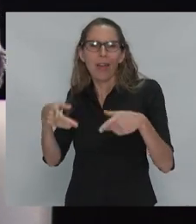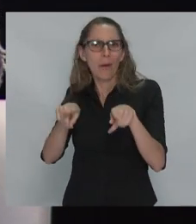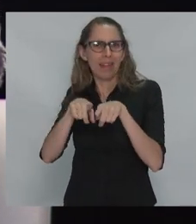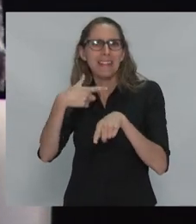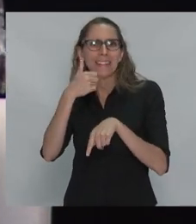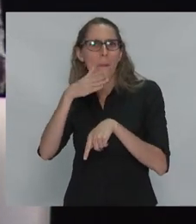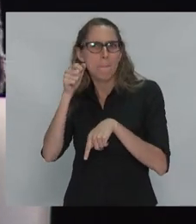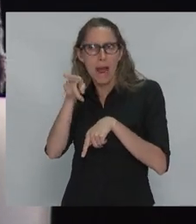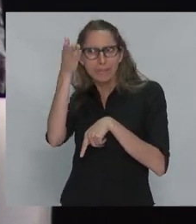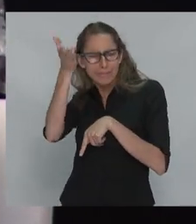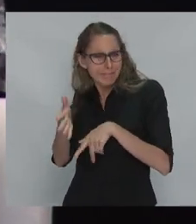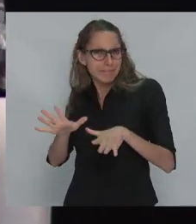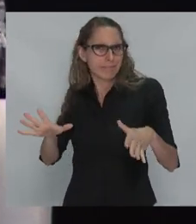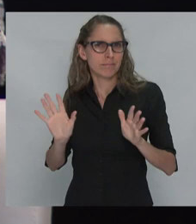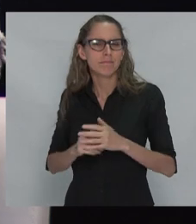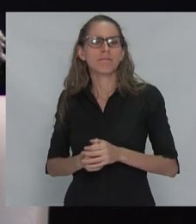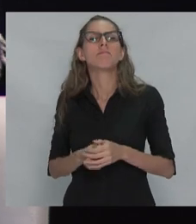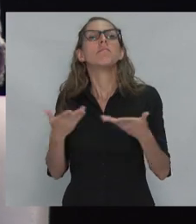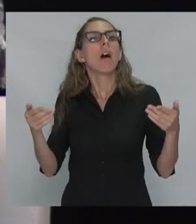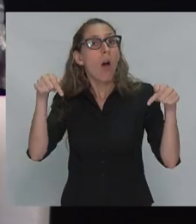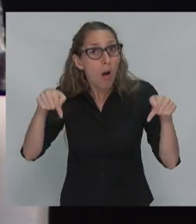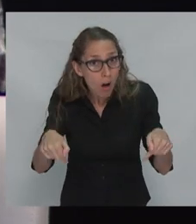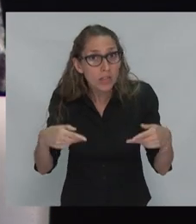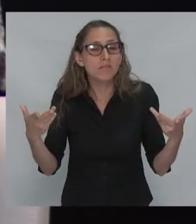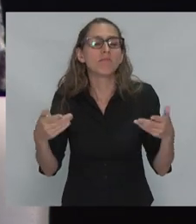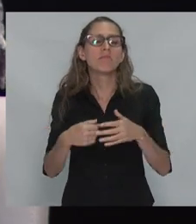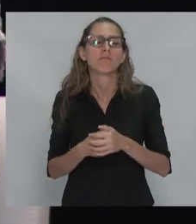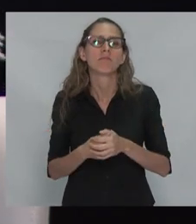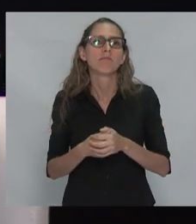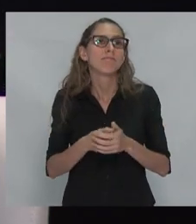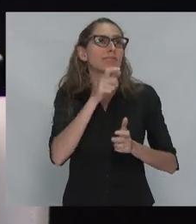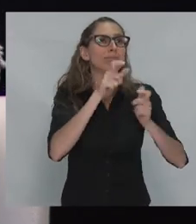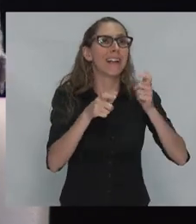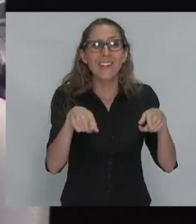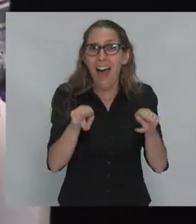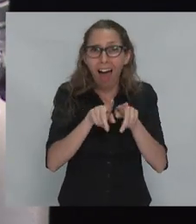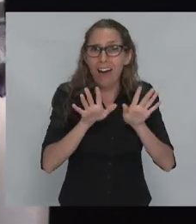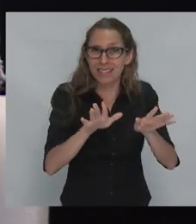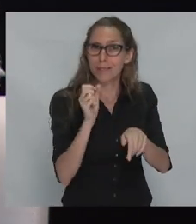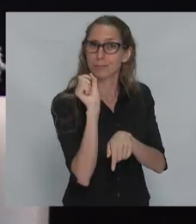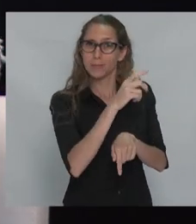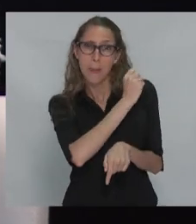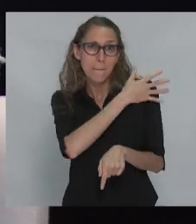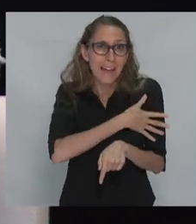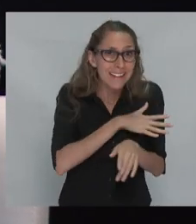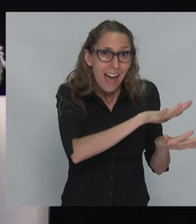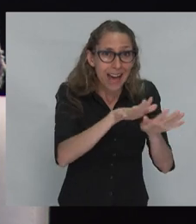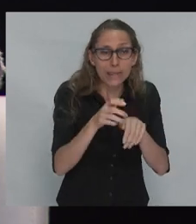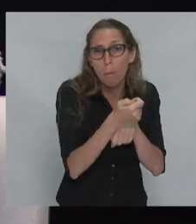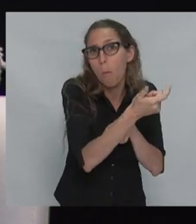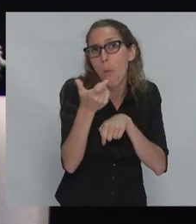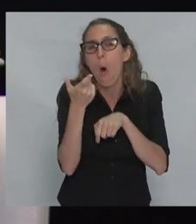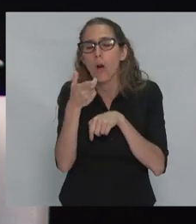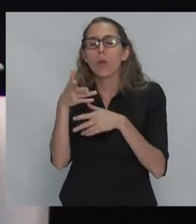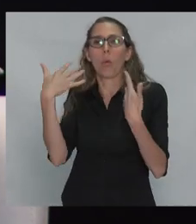Sanbar. La verdad es que hoy quedan muy pocos intelectuales palestinos de la talla de Elías Sanbar, así